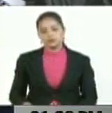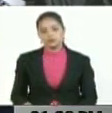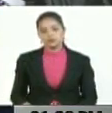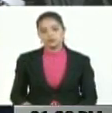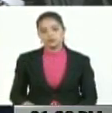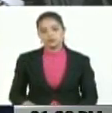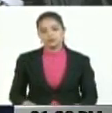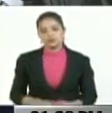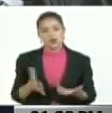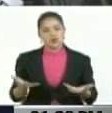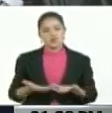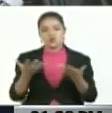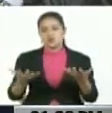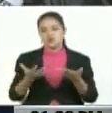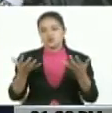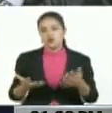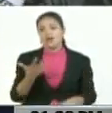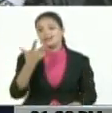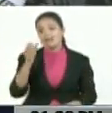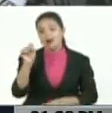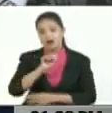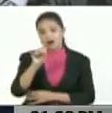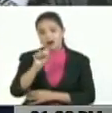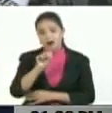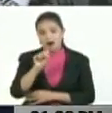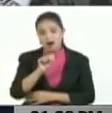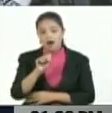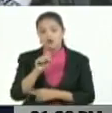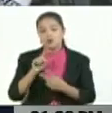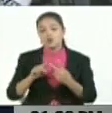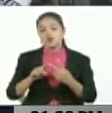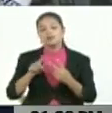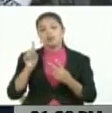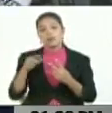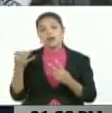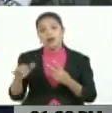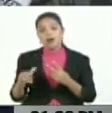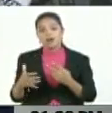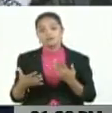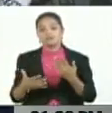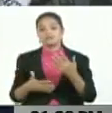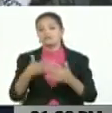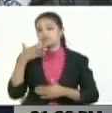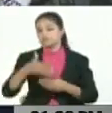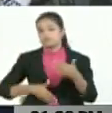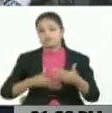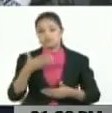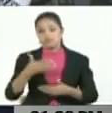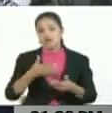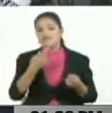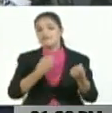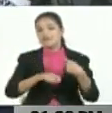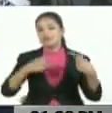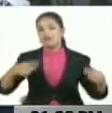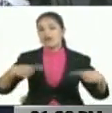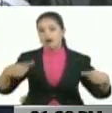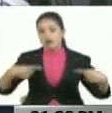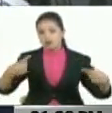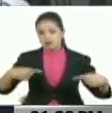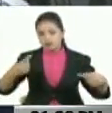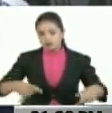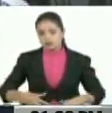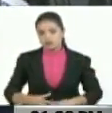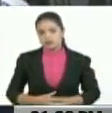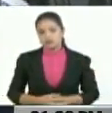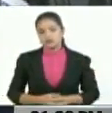Han quemado 3 vehículos, han también cometido actos vandálicos en una venta de cauchos.